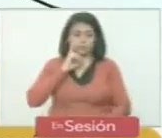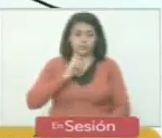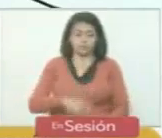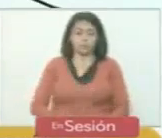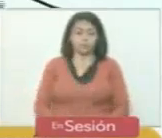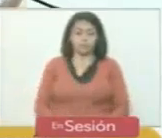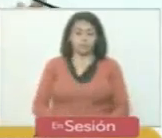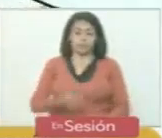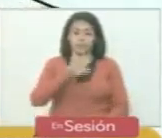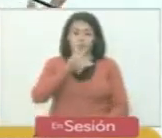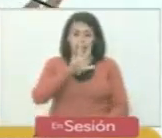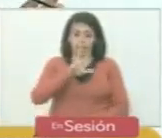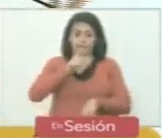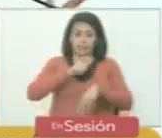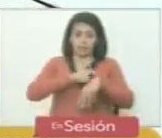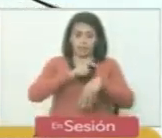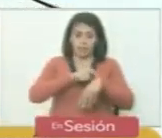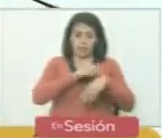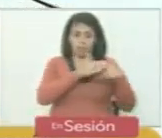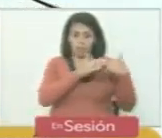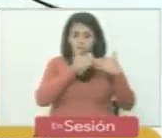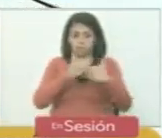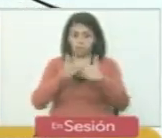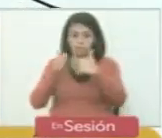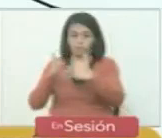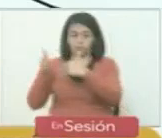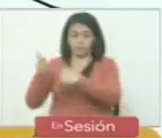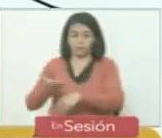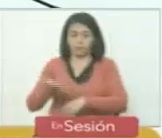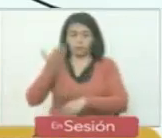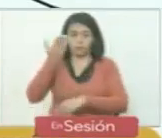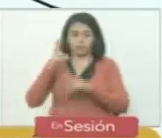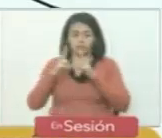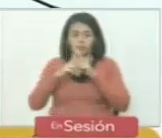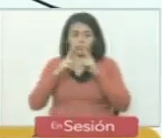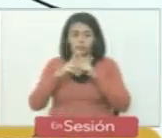en 3 épocas importantes que debemos conocer.